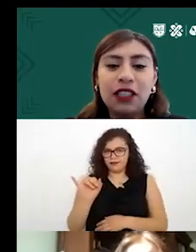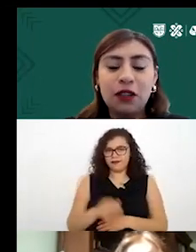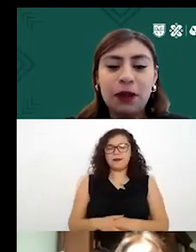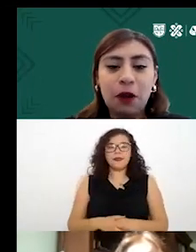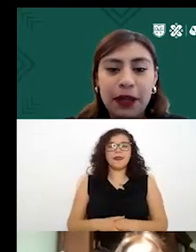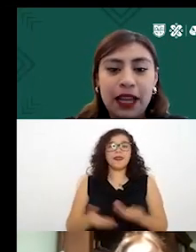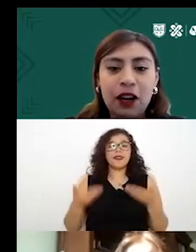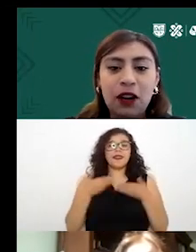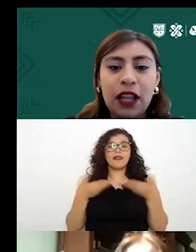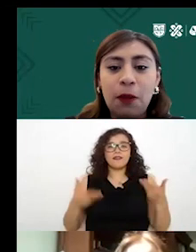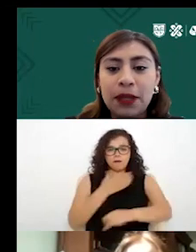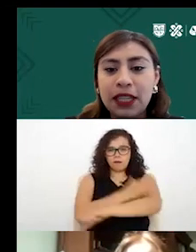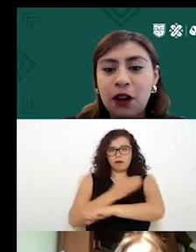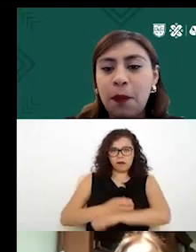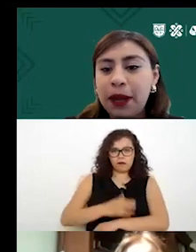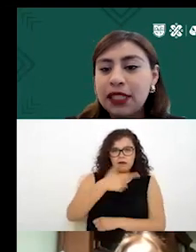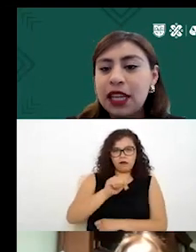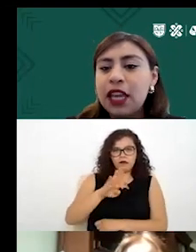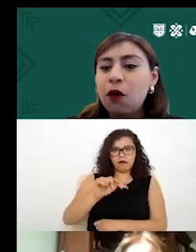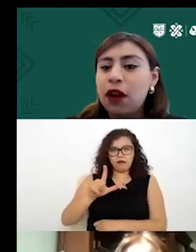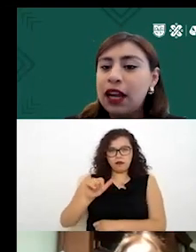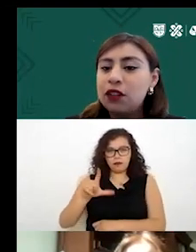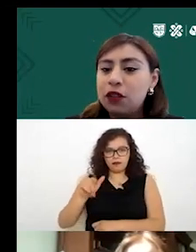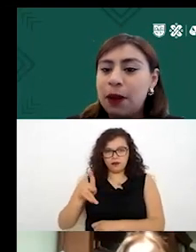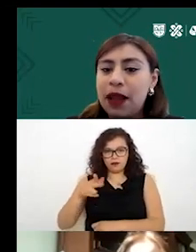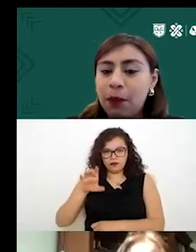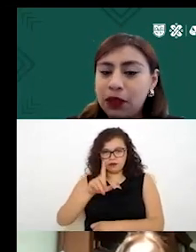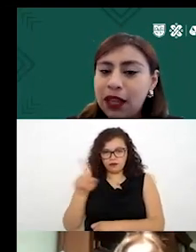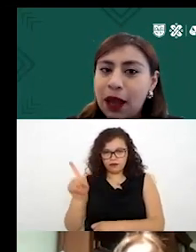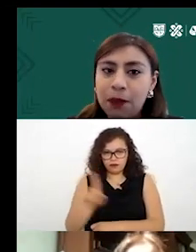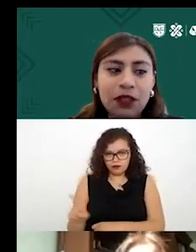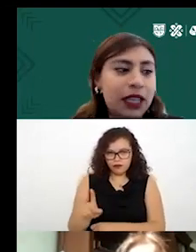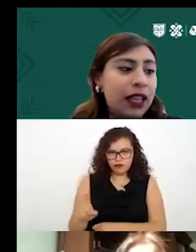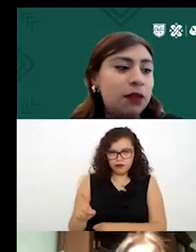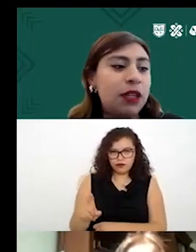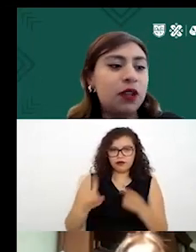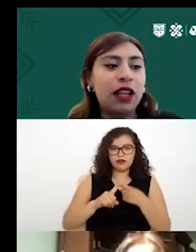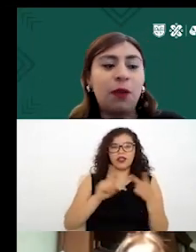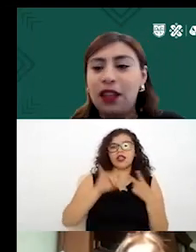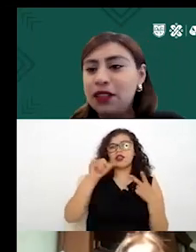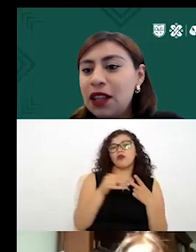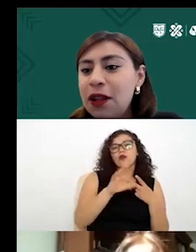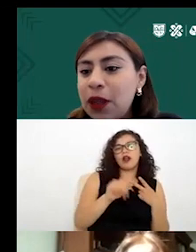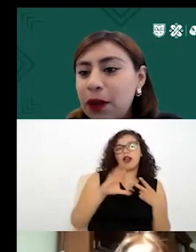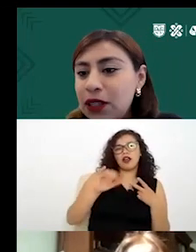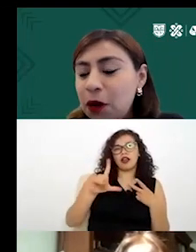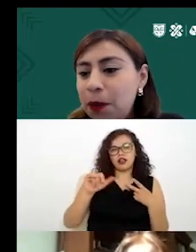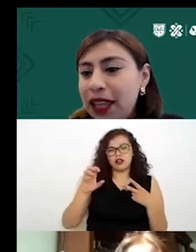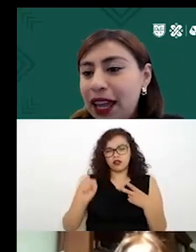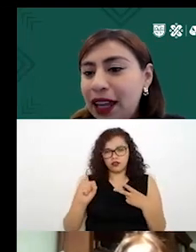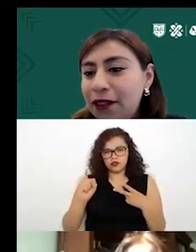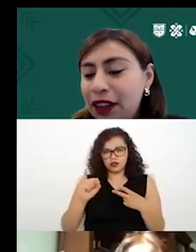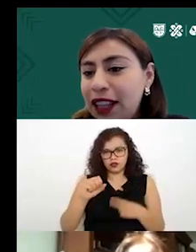En esta ocasión nos va a acompañar Carolina López de Yergo Pérez y Juan Carlos Román Aponte, ambos del despacho Krill Abogados. También